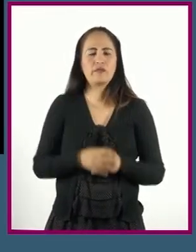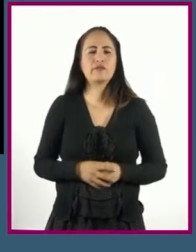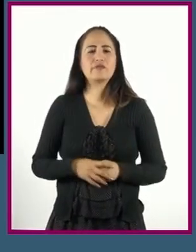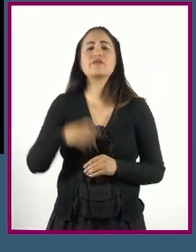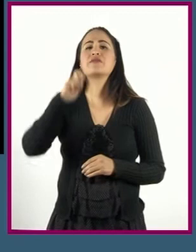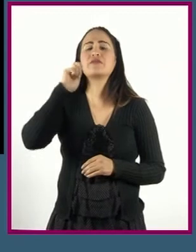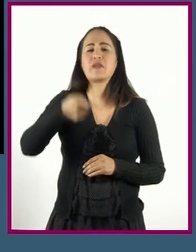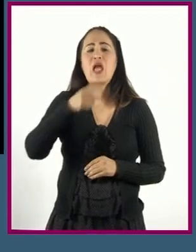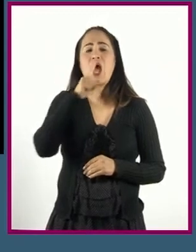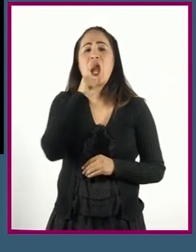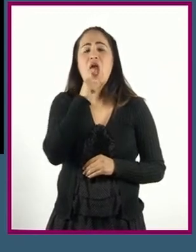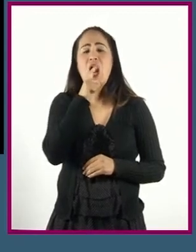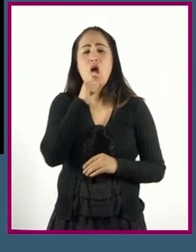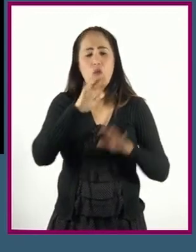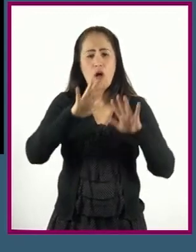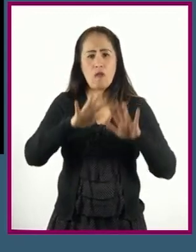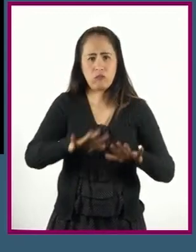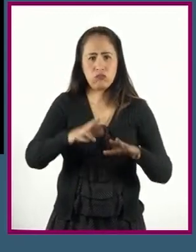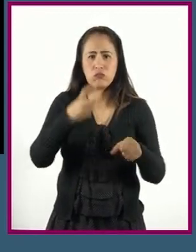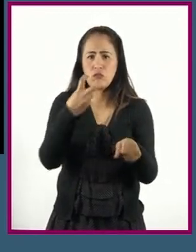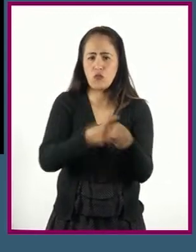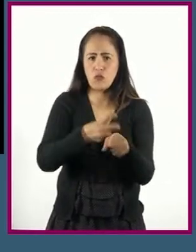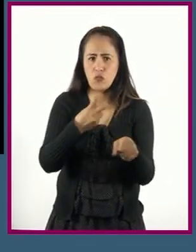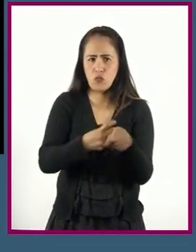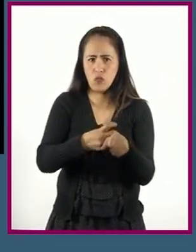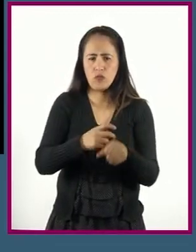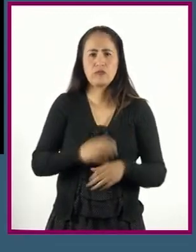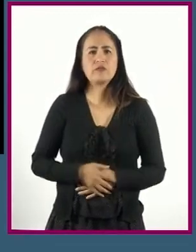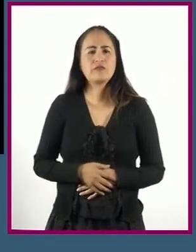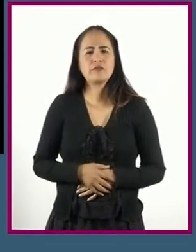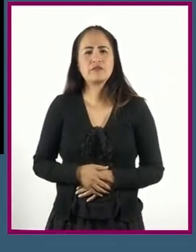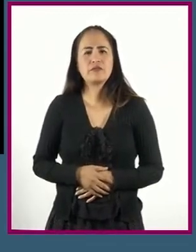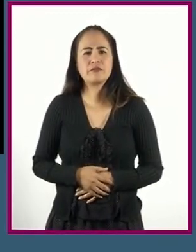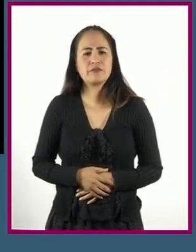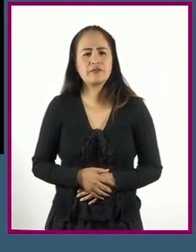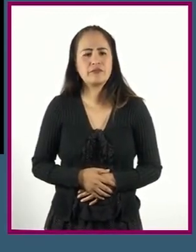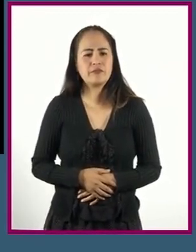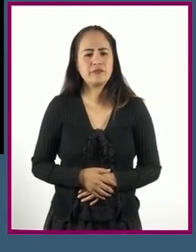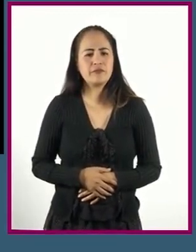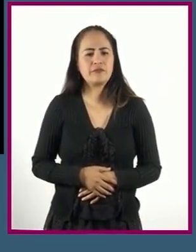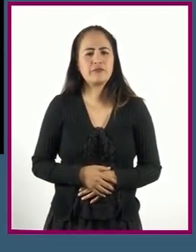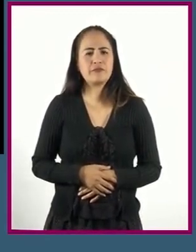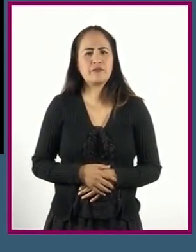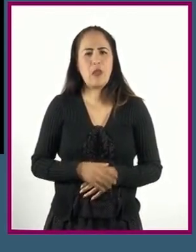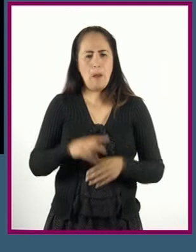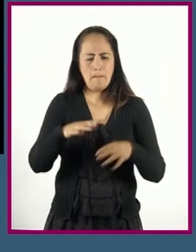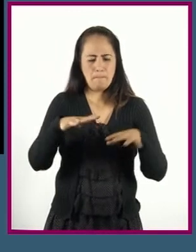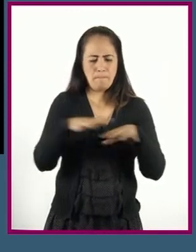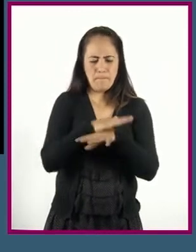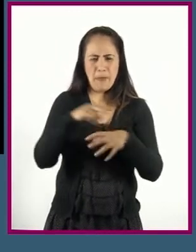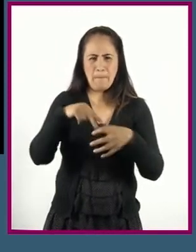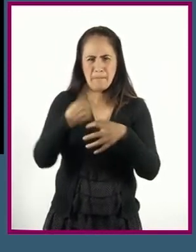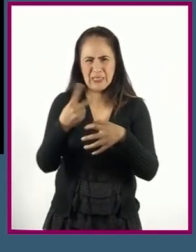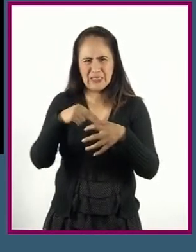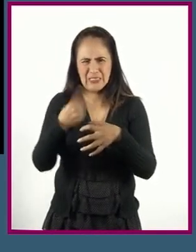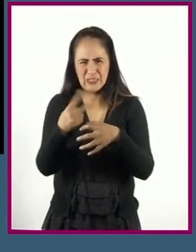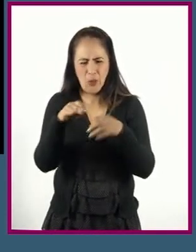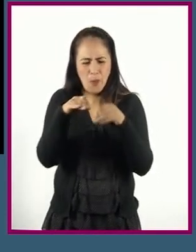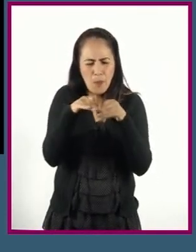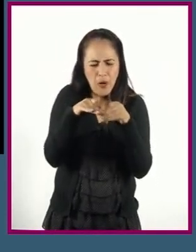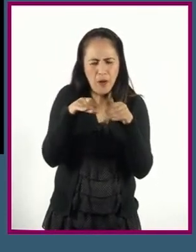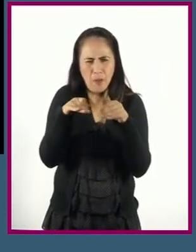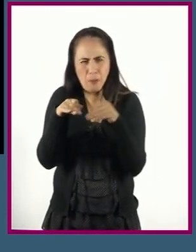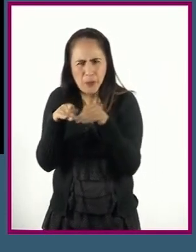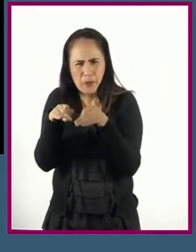el agua está en estado sólido. Los espacios entre estas partículas son pequeños. Pero